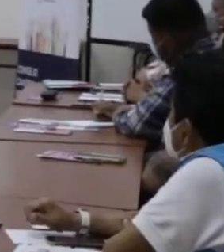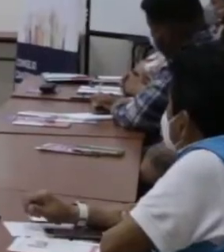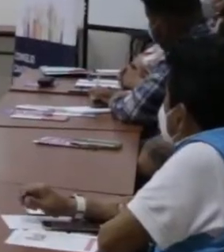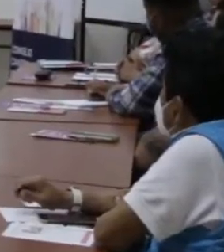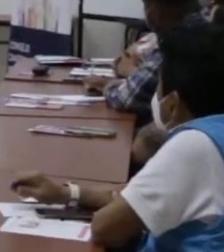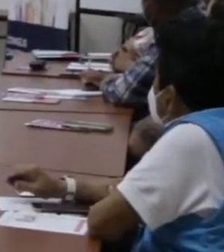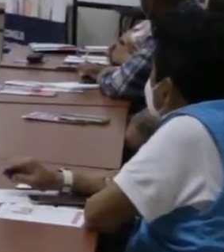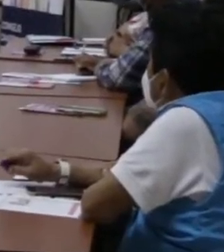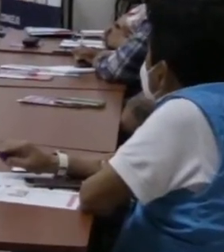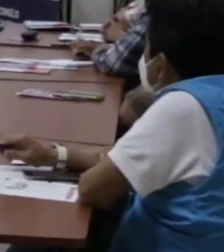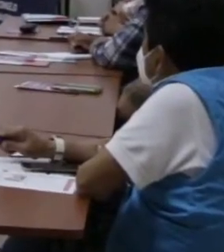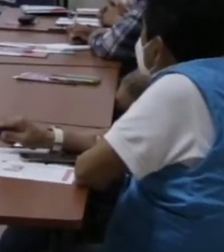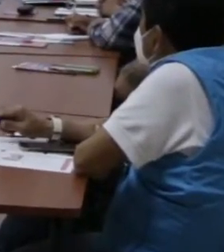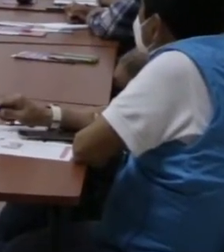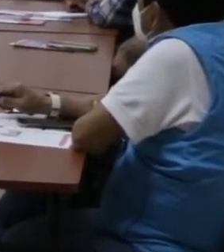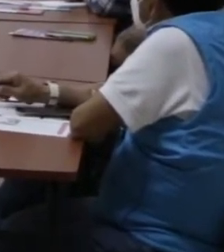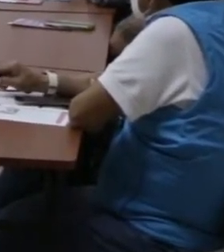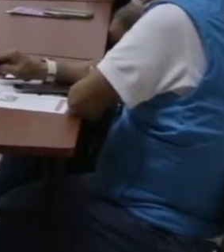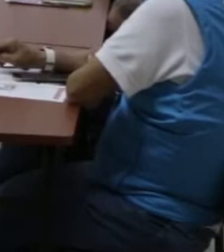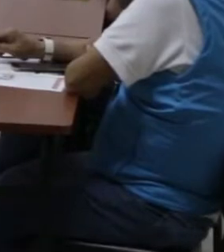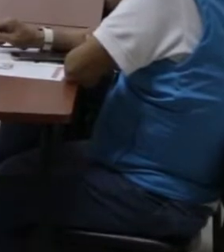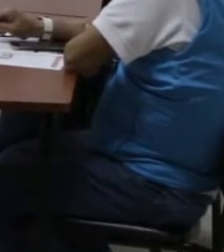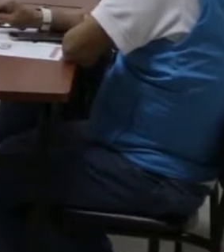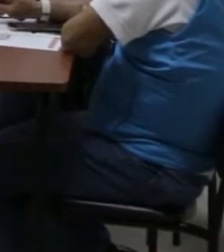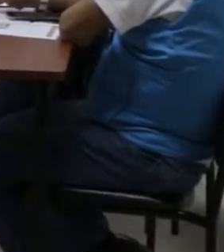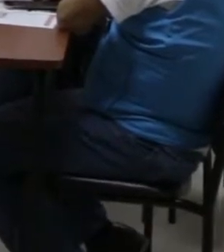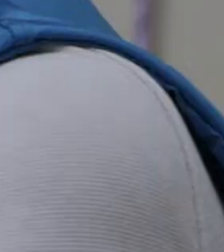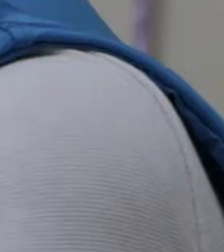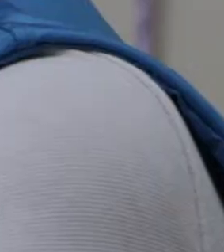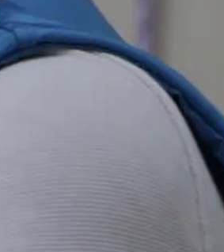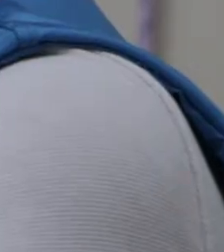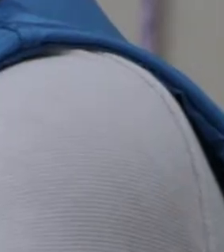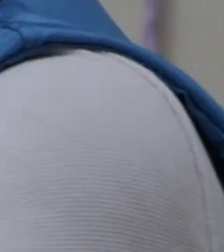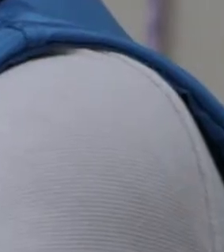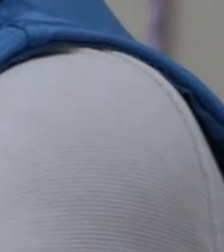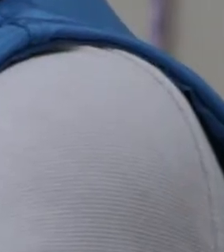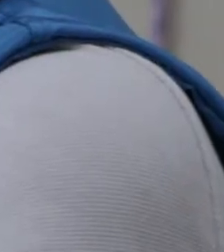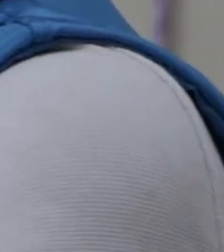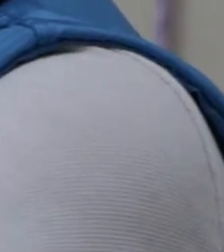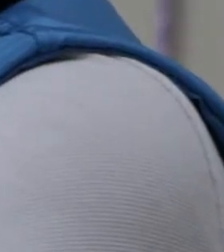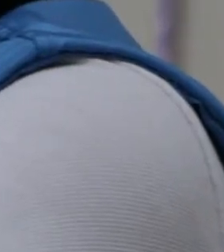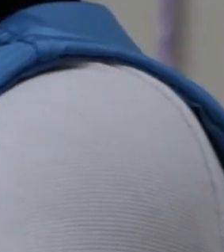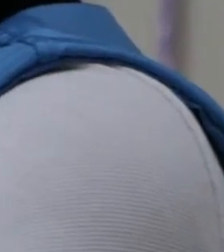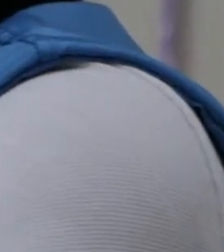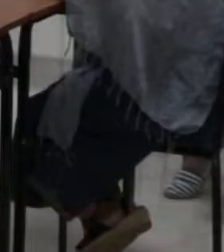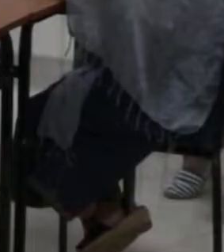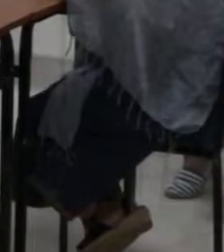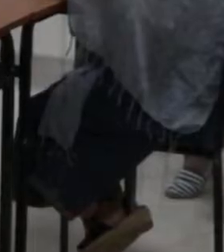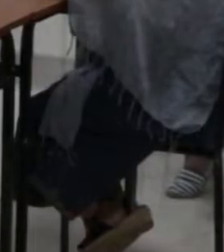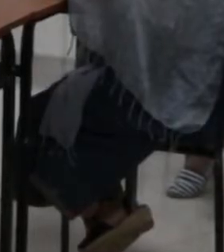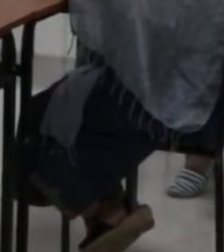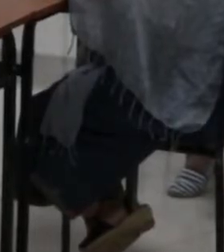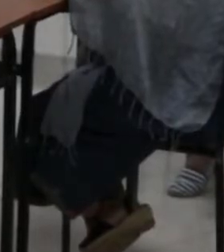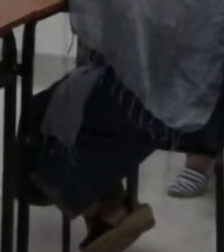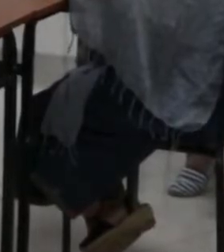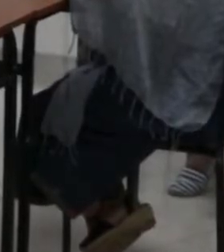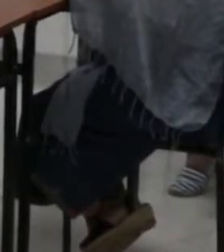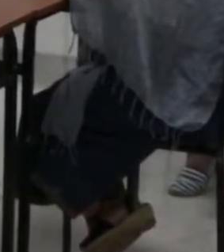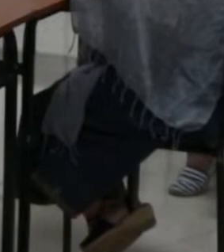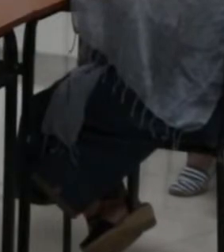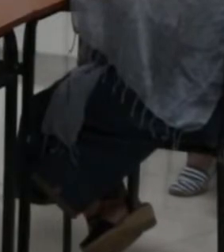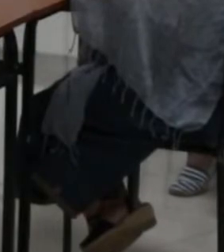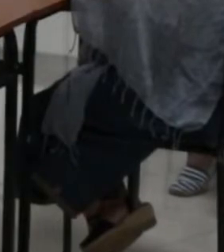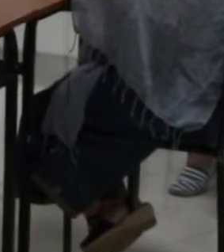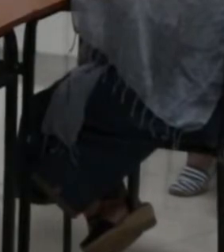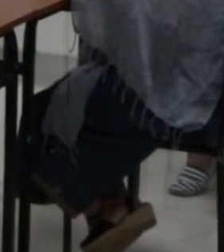Kunata, Yanapachun, Yakikuna, Tiakpi, Imashina Tayachana, Yanapanamanda, Shinayata, Kamachita, Katishpa, Imashina